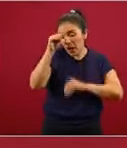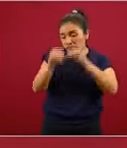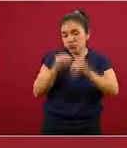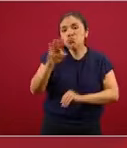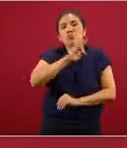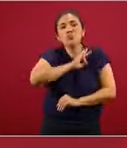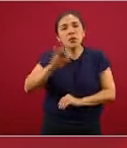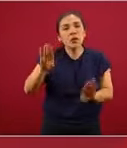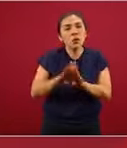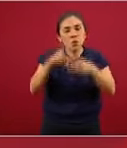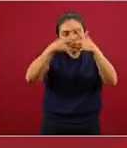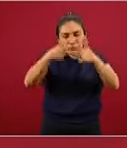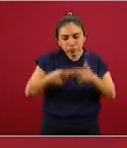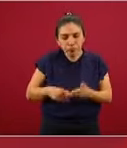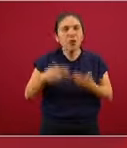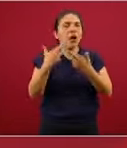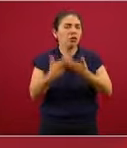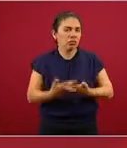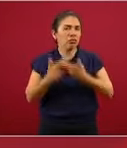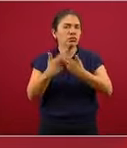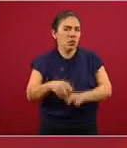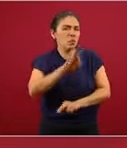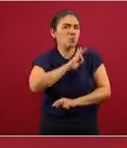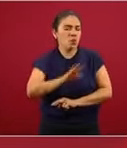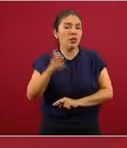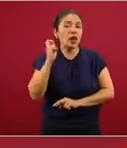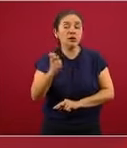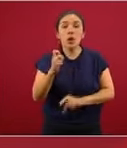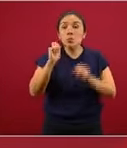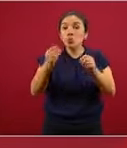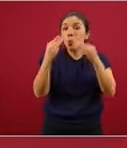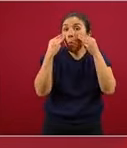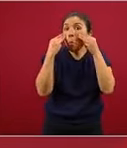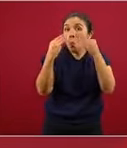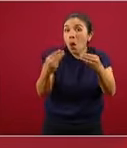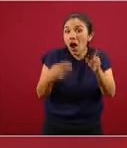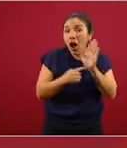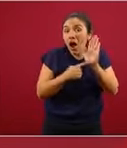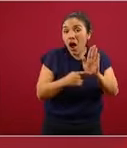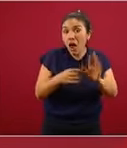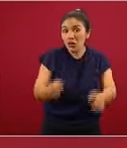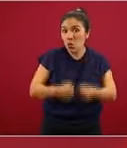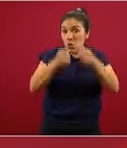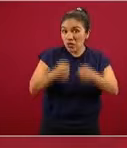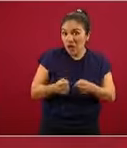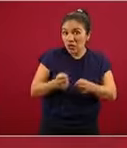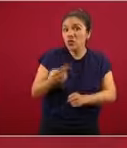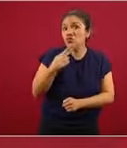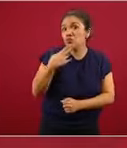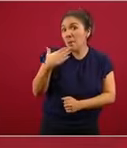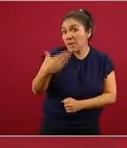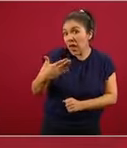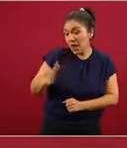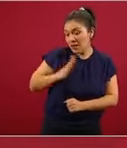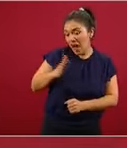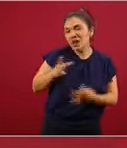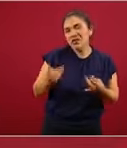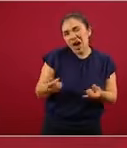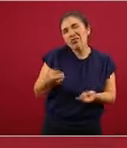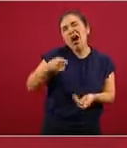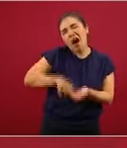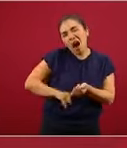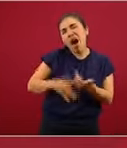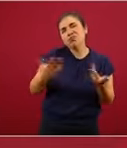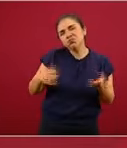poder estadístico suficiente para demostrar la seguridad y la eficacia. La calidad es más un